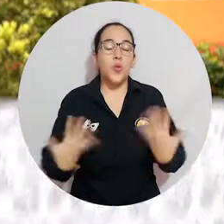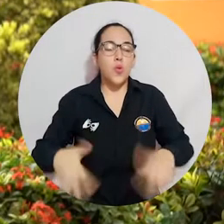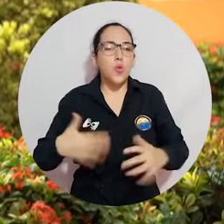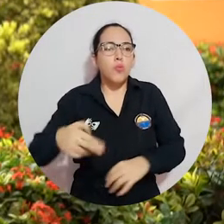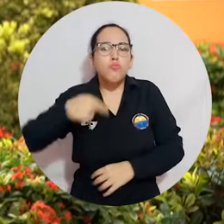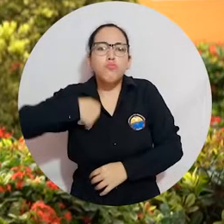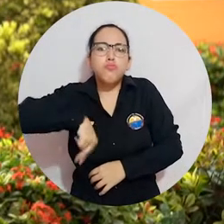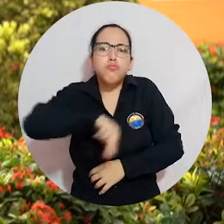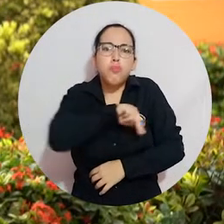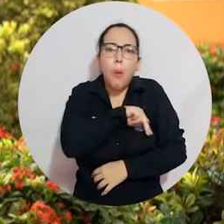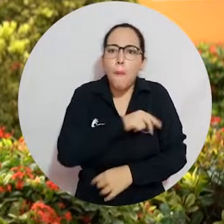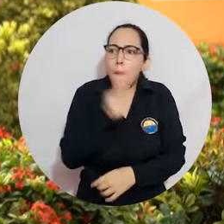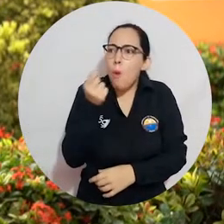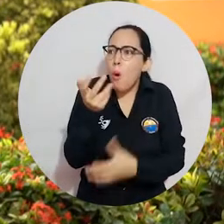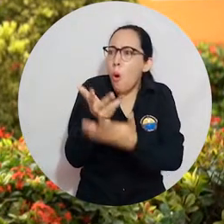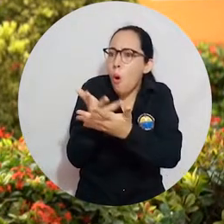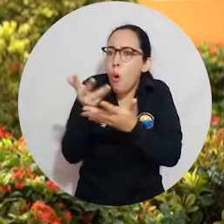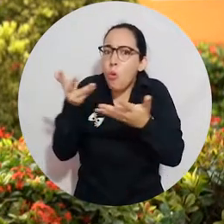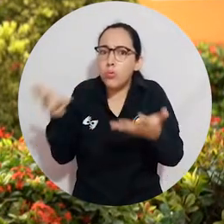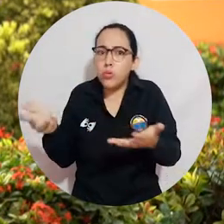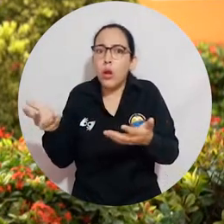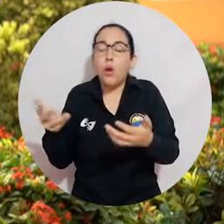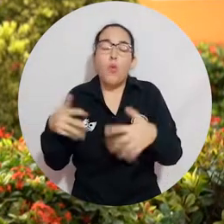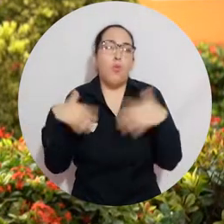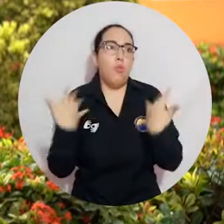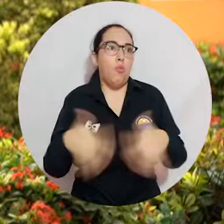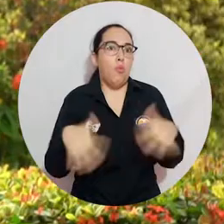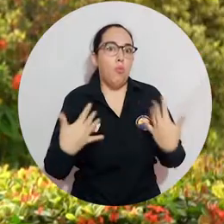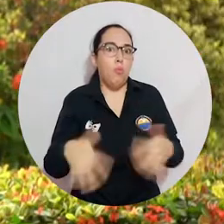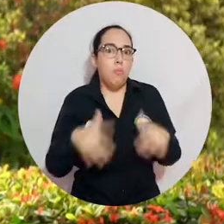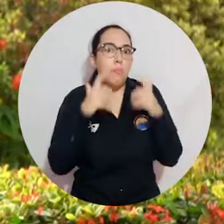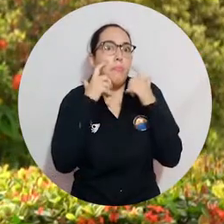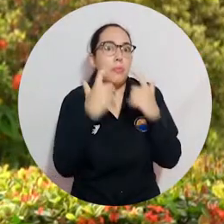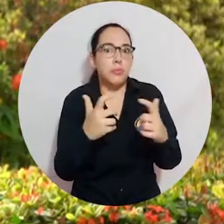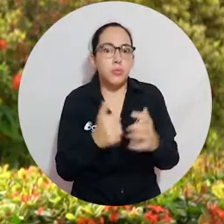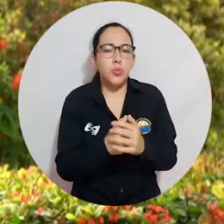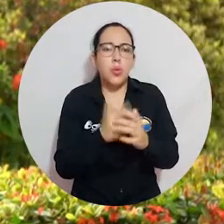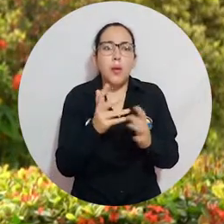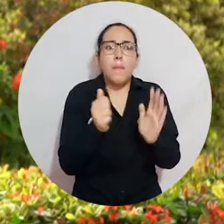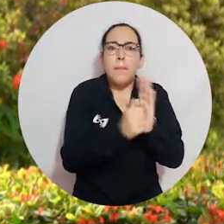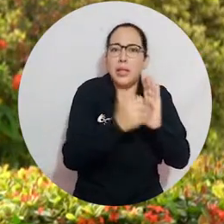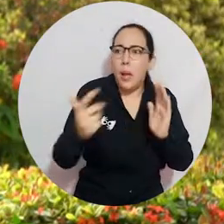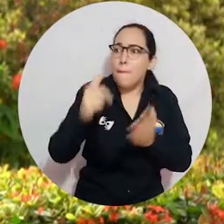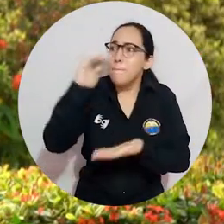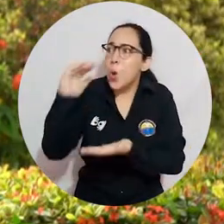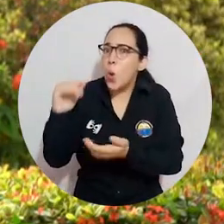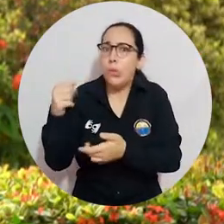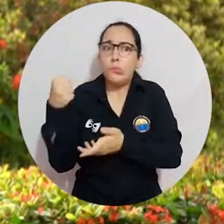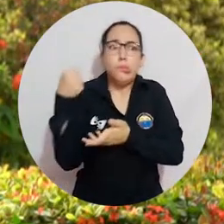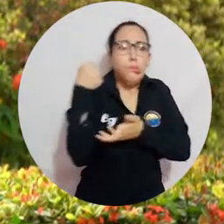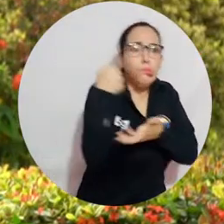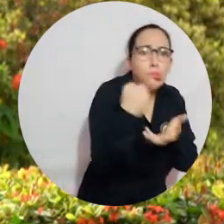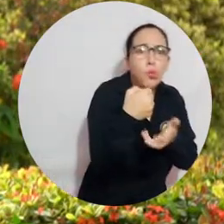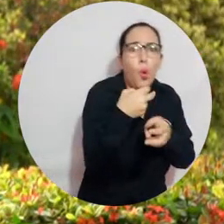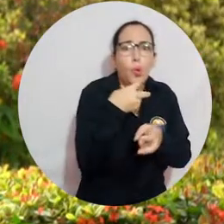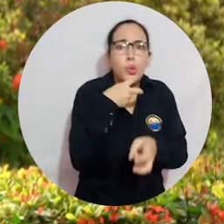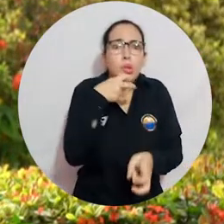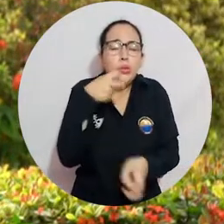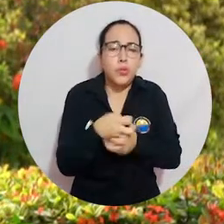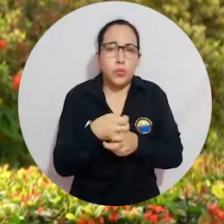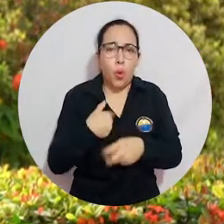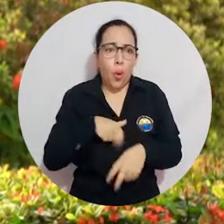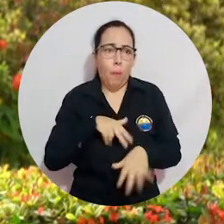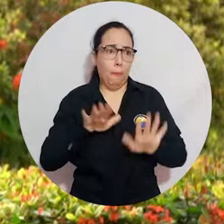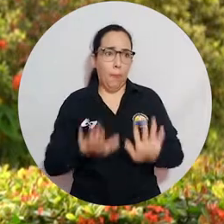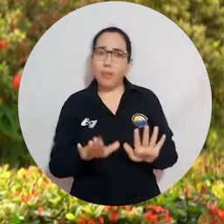Lo que hemos hecho nosotros, con lo poco que tenemos, tiene un mérito enorme. Que a pesar de las limitaciones materiales, a pesar de que no hay, a pesar de lo difícil,